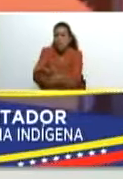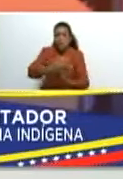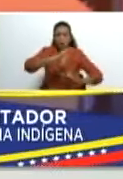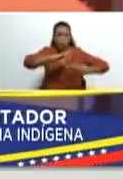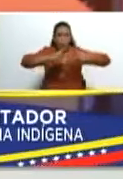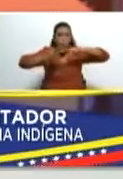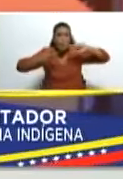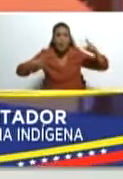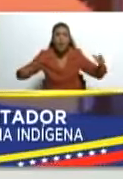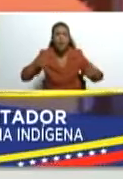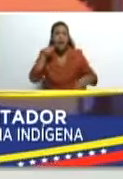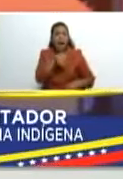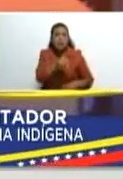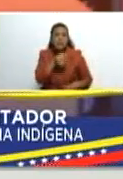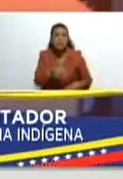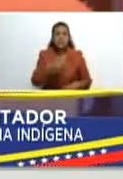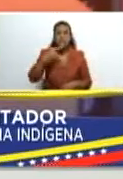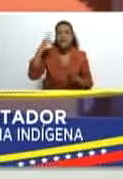tan bonita,